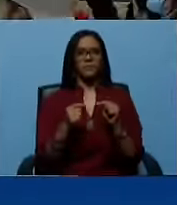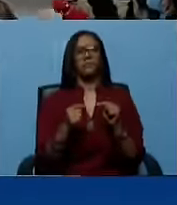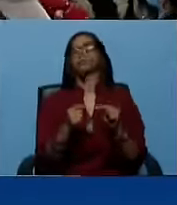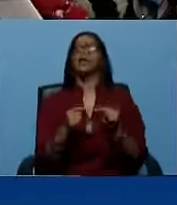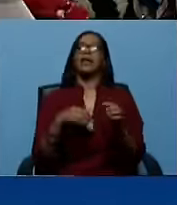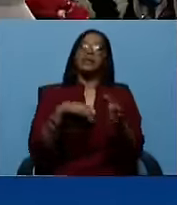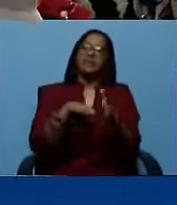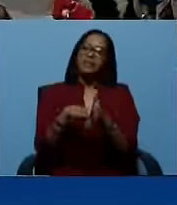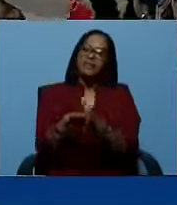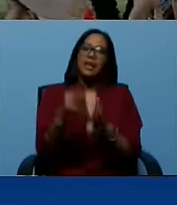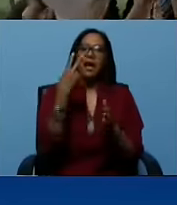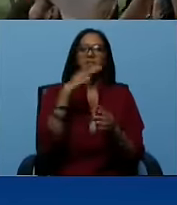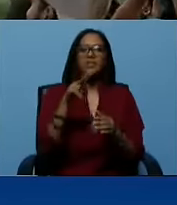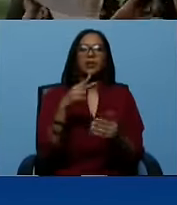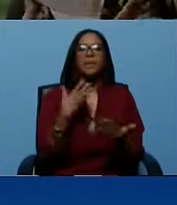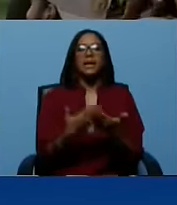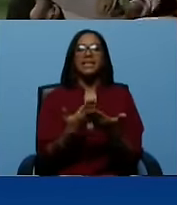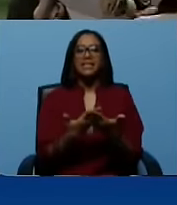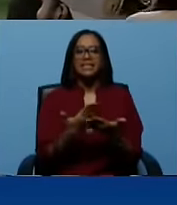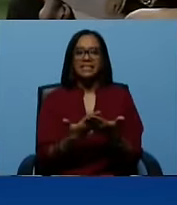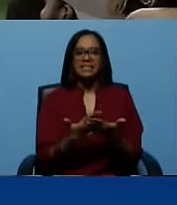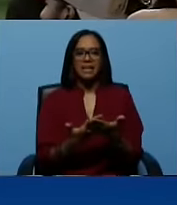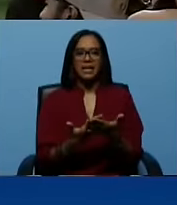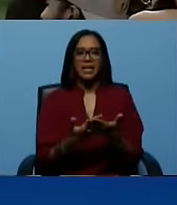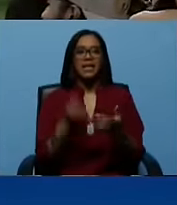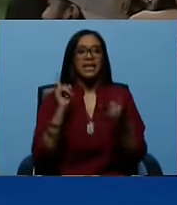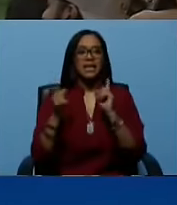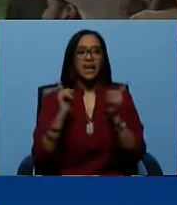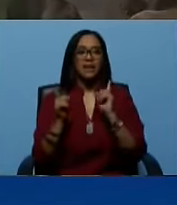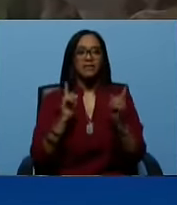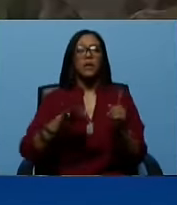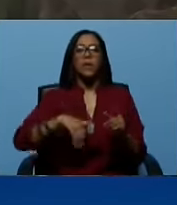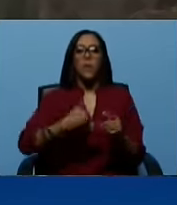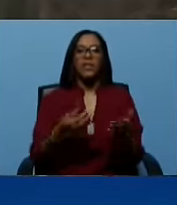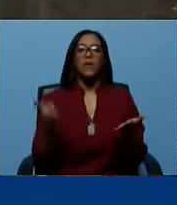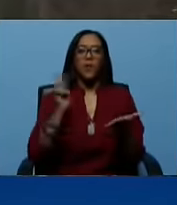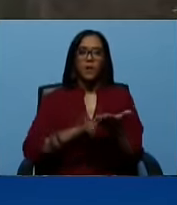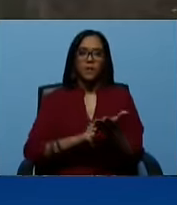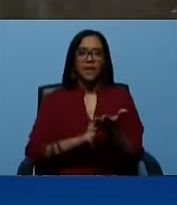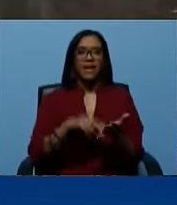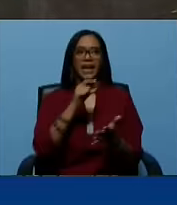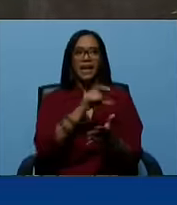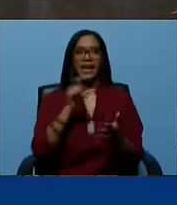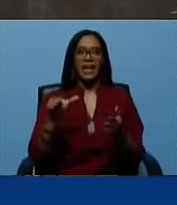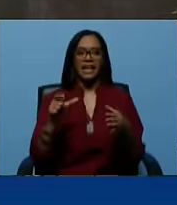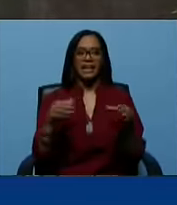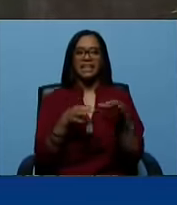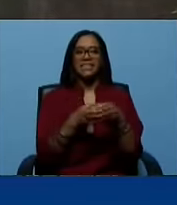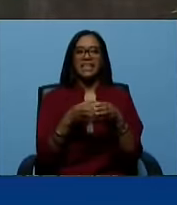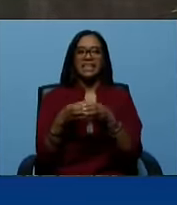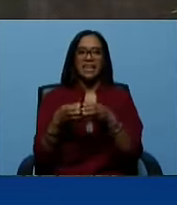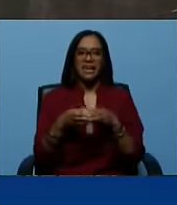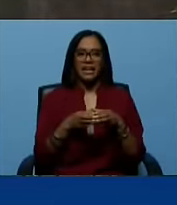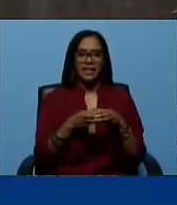Trascender la visión partidista, que a veces nos puede volver gente sectaria.